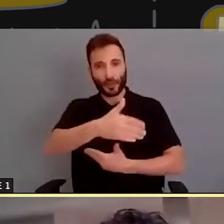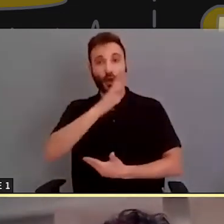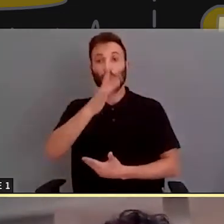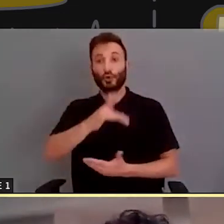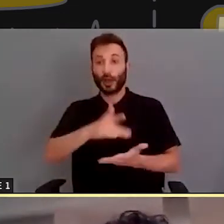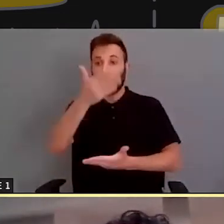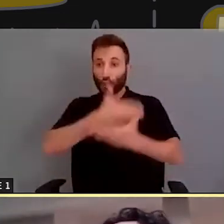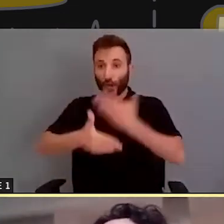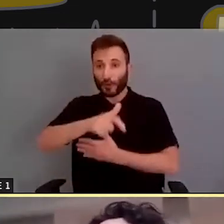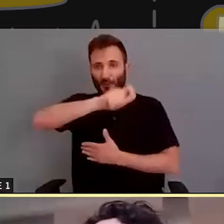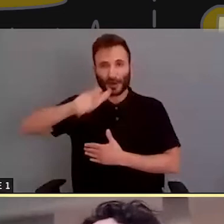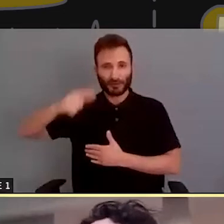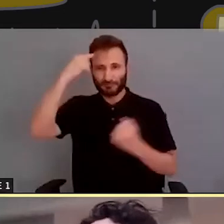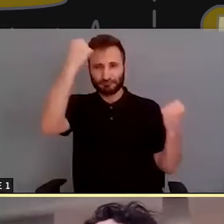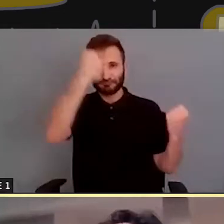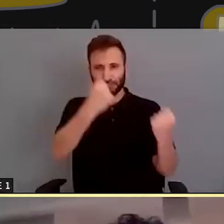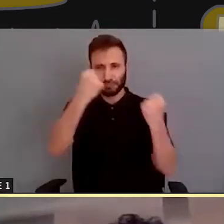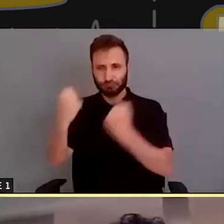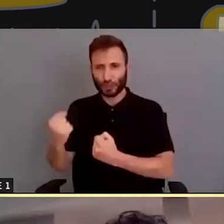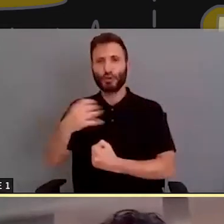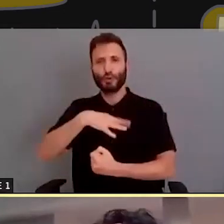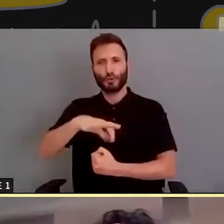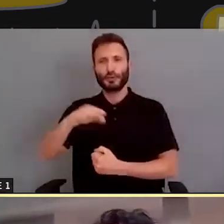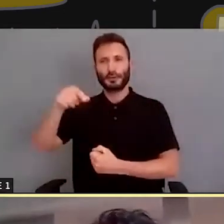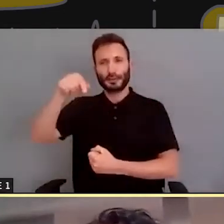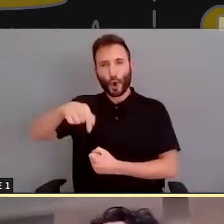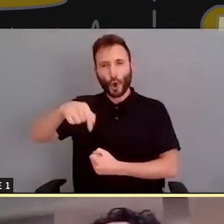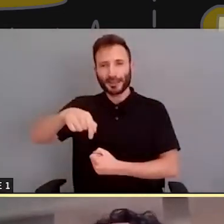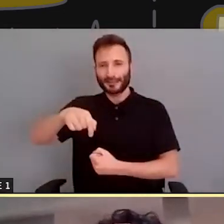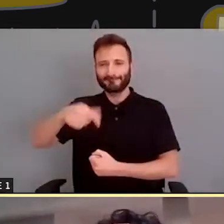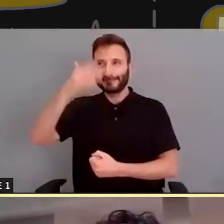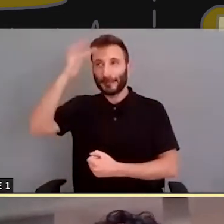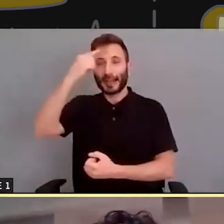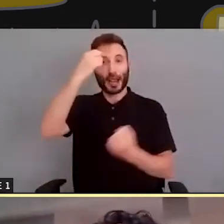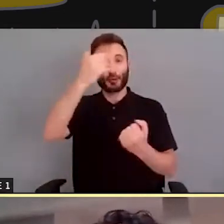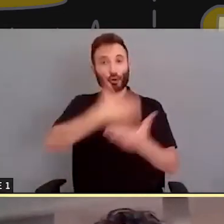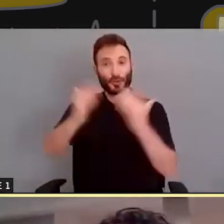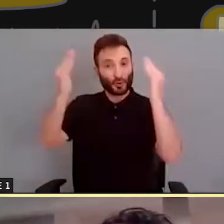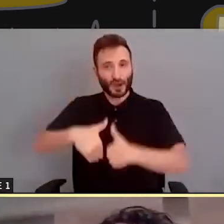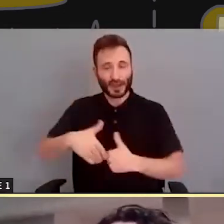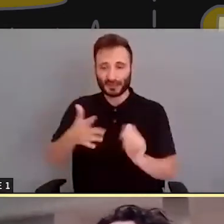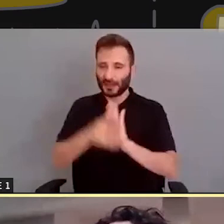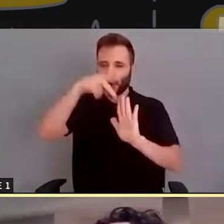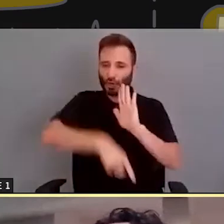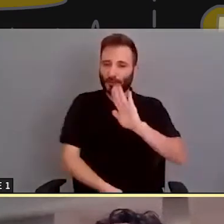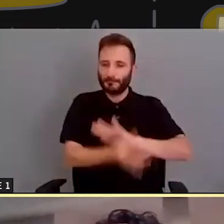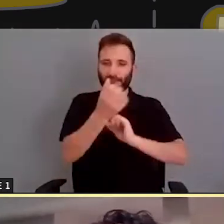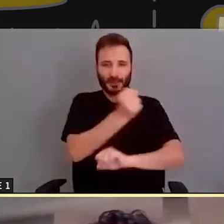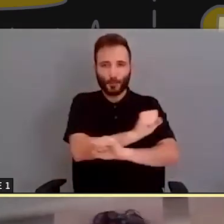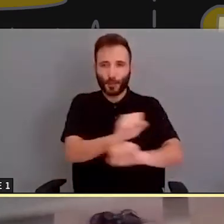numerosos expertos sin los cuales probablemente no estaríamos aquí ahora a punto de publicar la norma, ¿no? Y entonces, bueno, quería